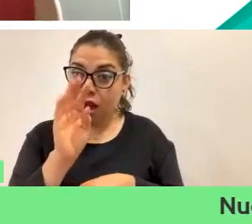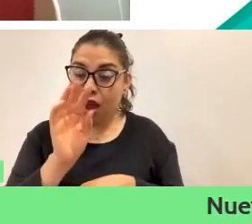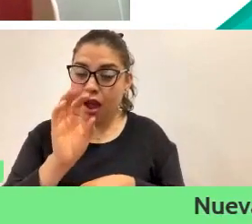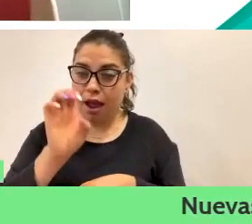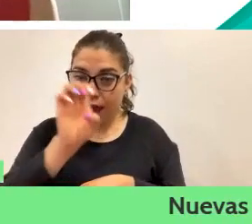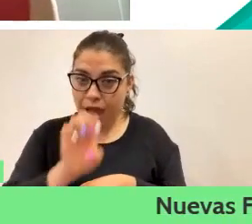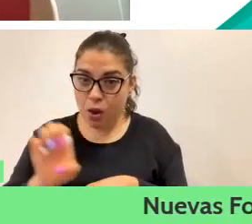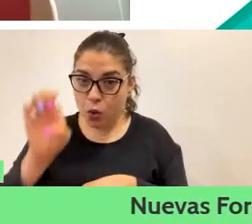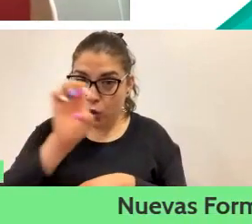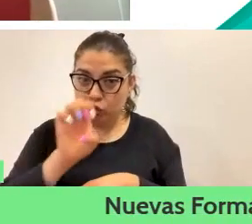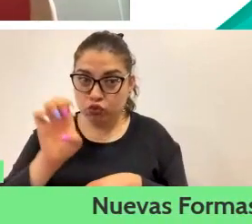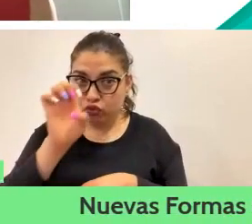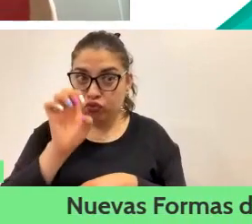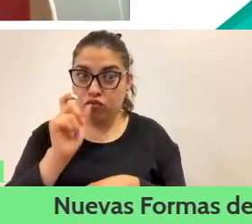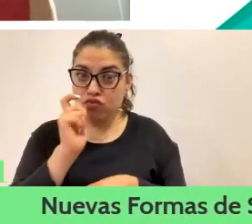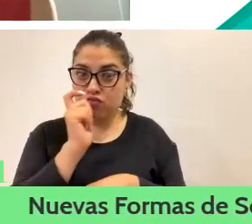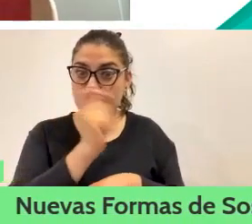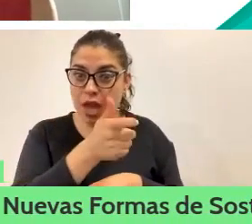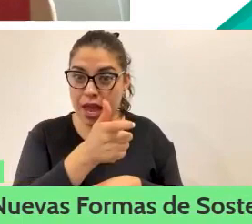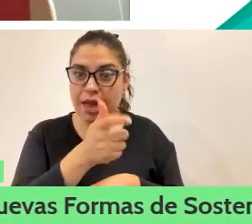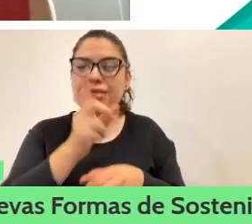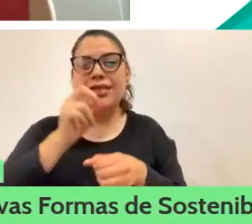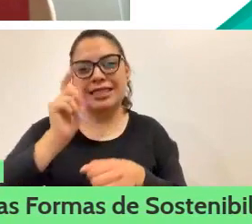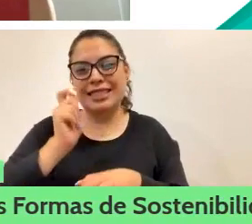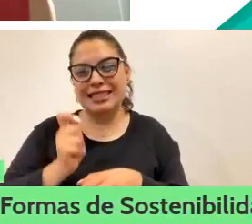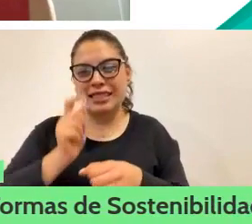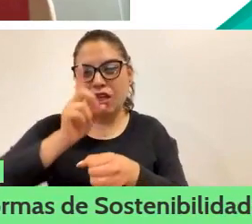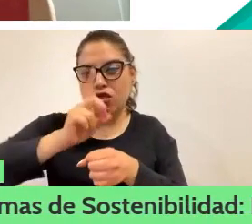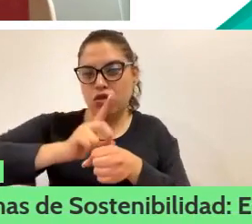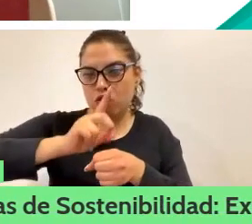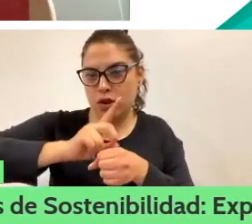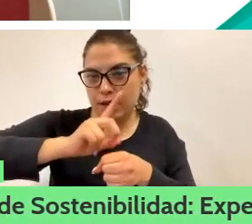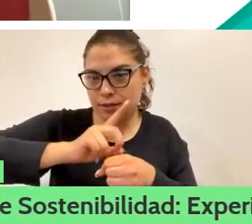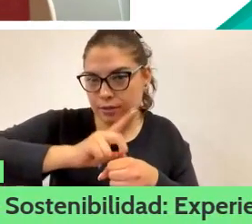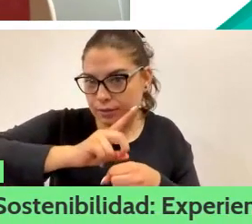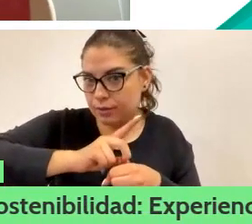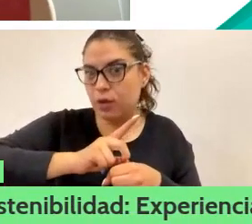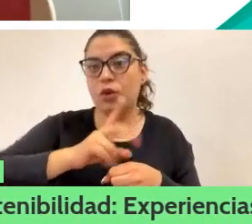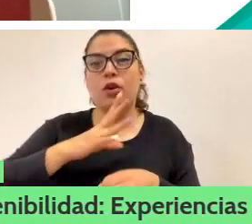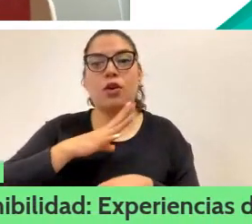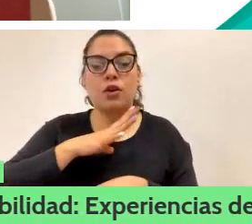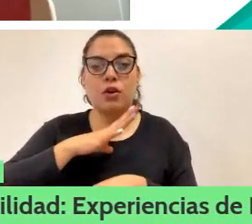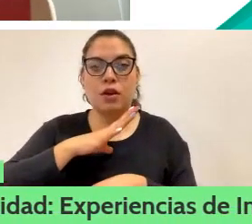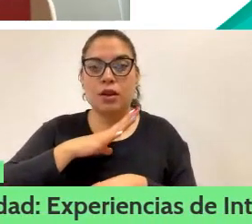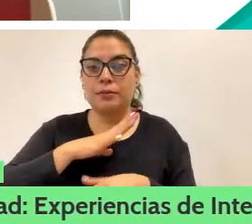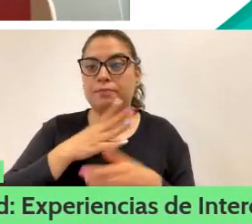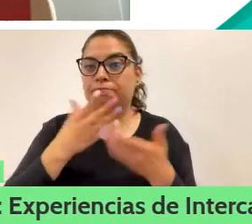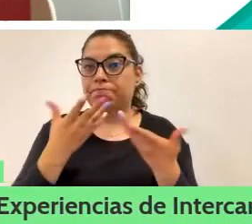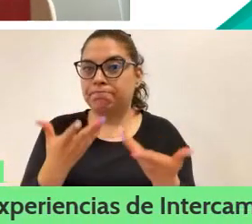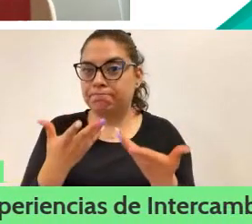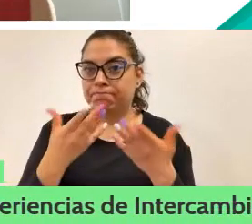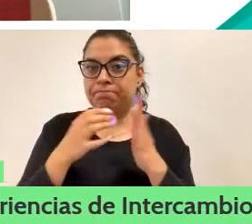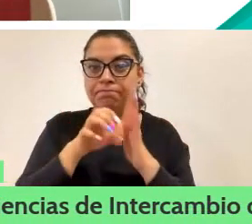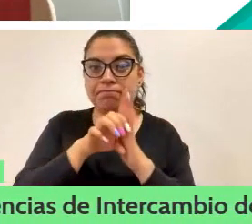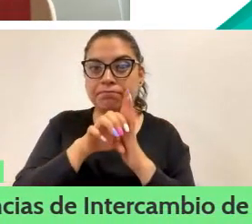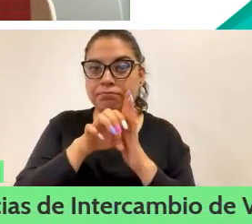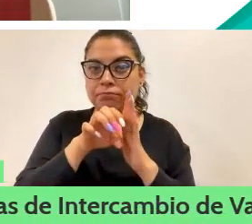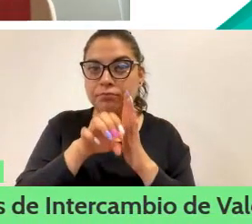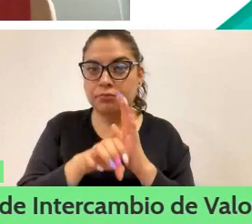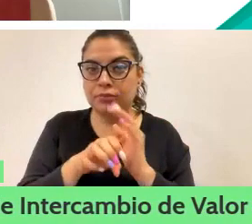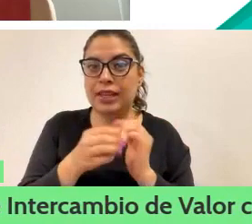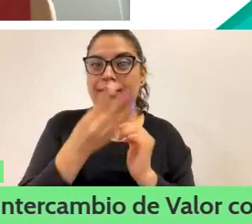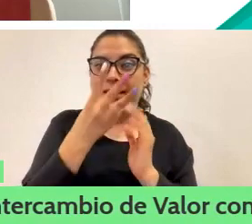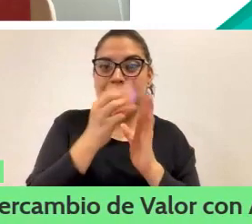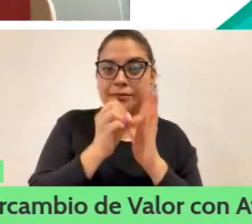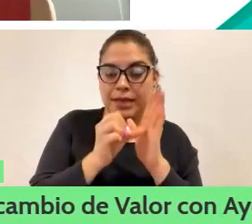Oxfam Intermón. De emergencia, de crisis climática, cada derecho de las mujeres. Cada trimestre vamos